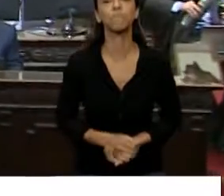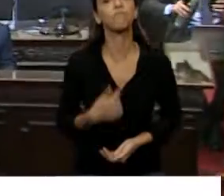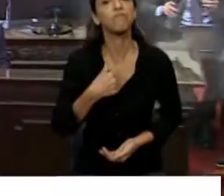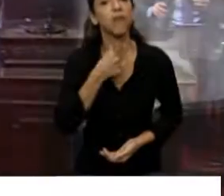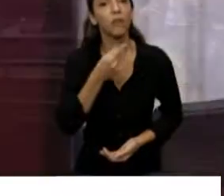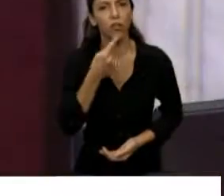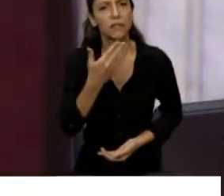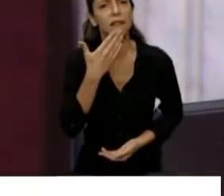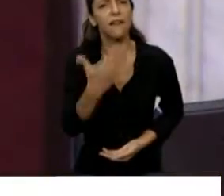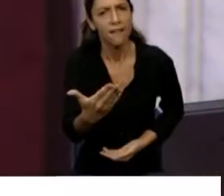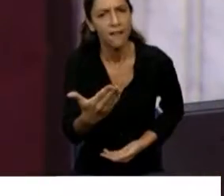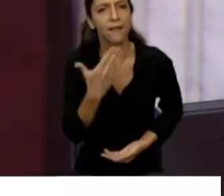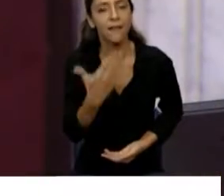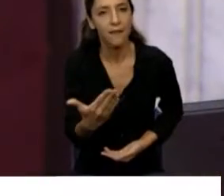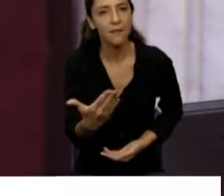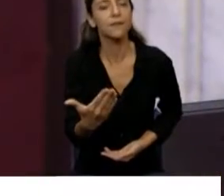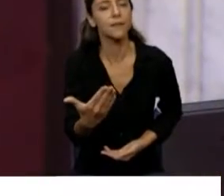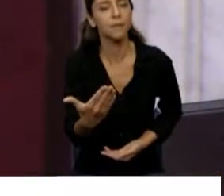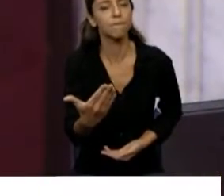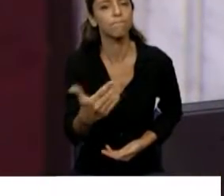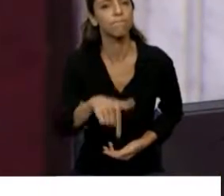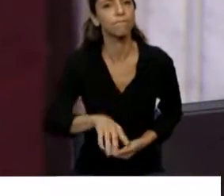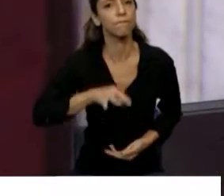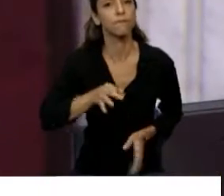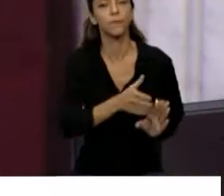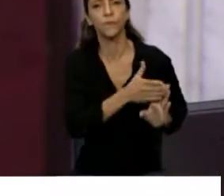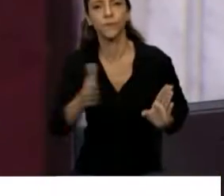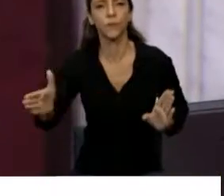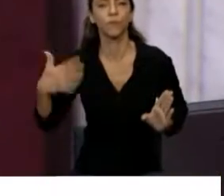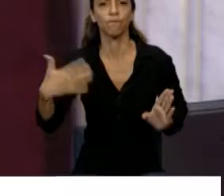nos tocó trabajar en un año difícil.